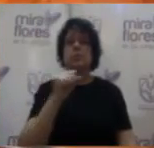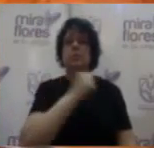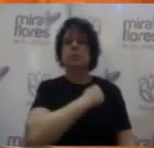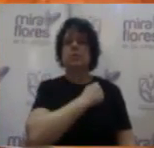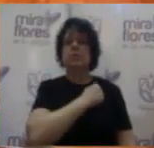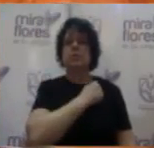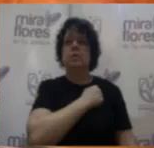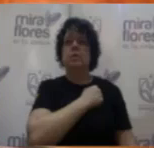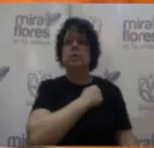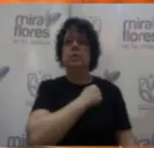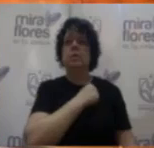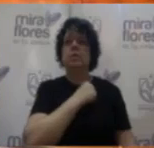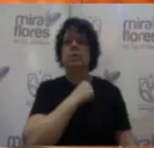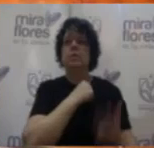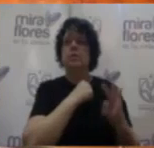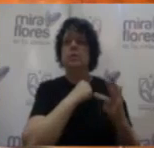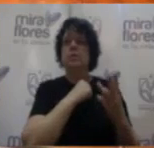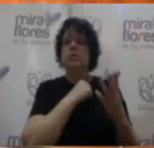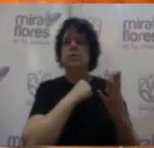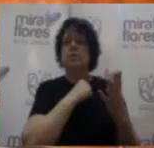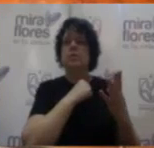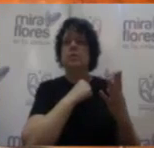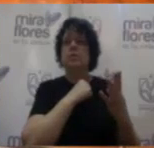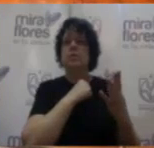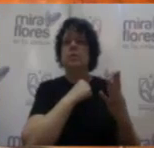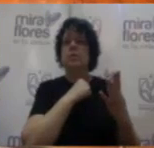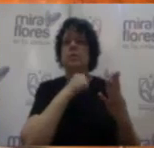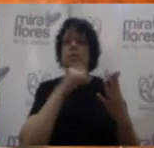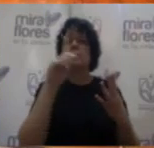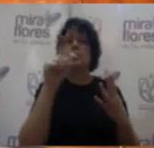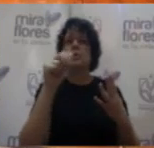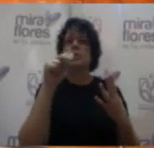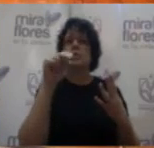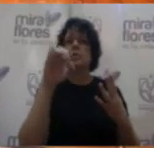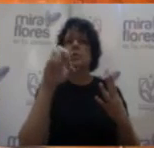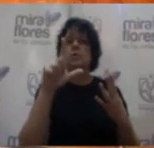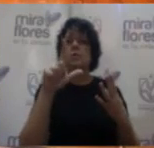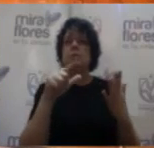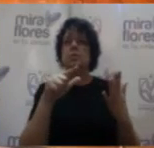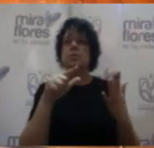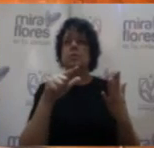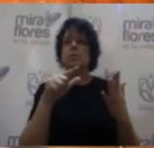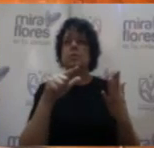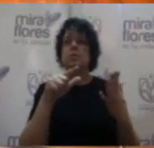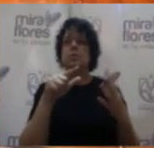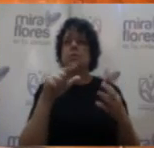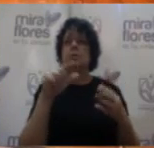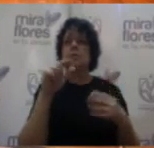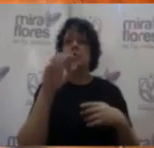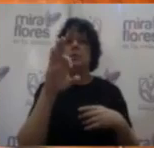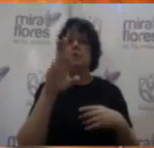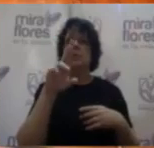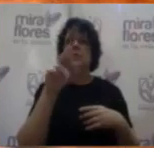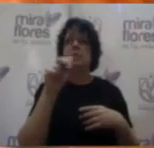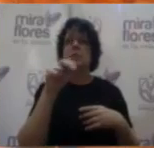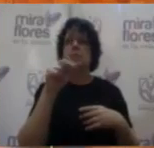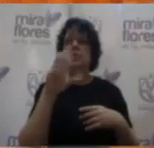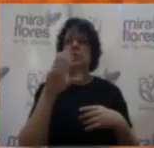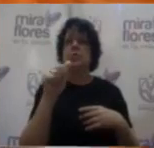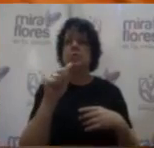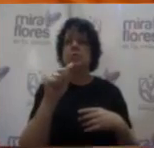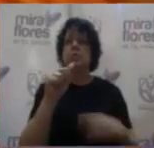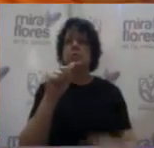Susana Stiglitz-Watson Señorita Daniela Lozano-Vitor Señora Franca Rey Camino Señor